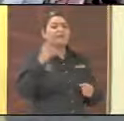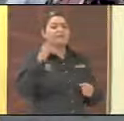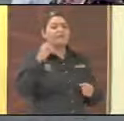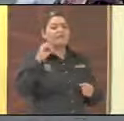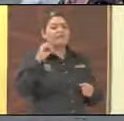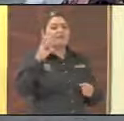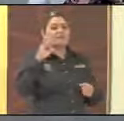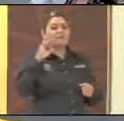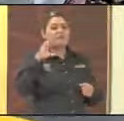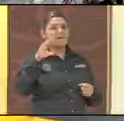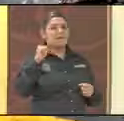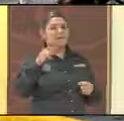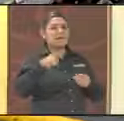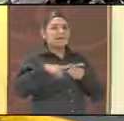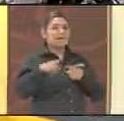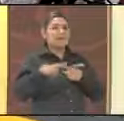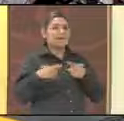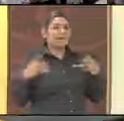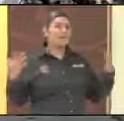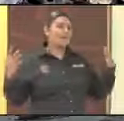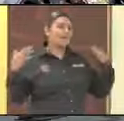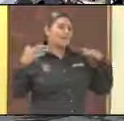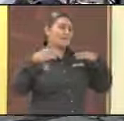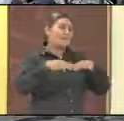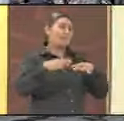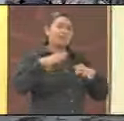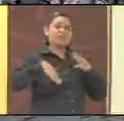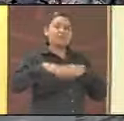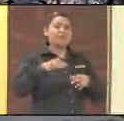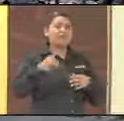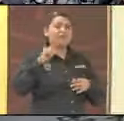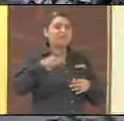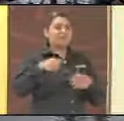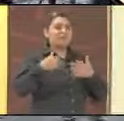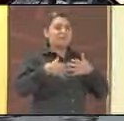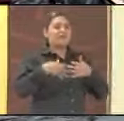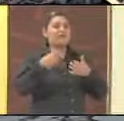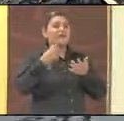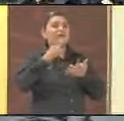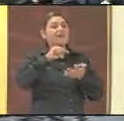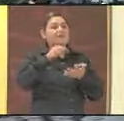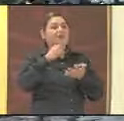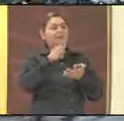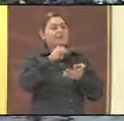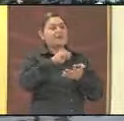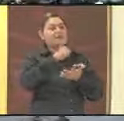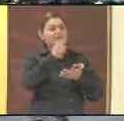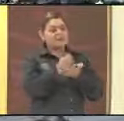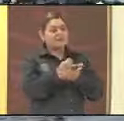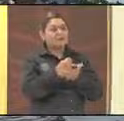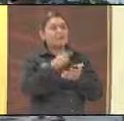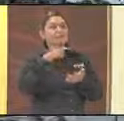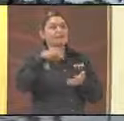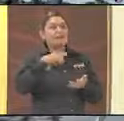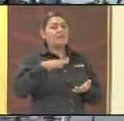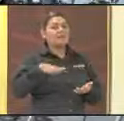también estuvo la Semarnat, todas las dependencias federales, estatales y municipales para revisar el tema. Y